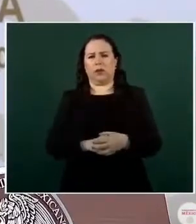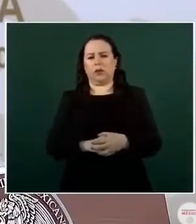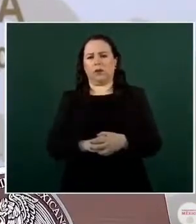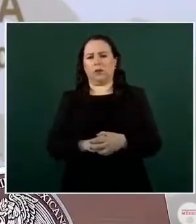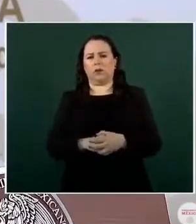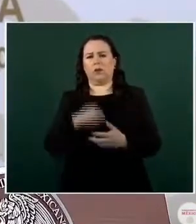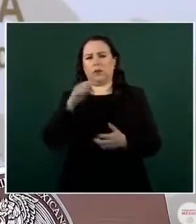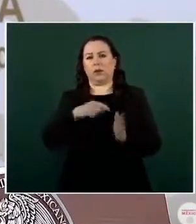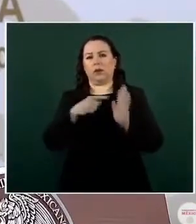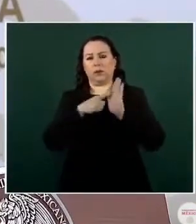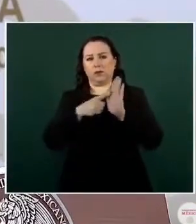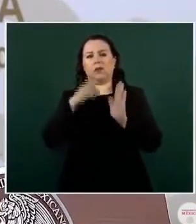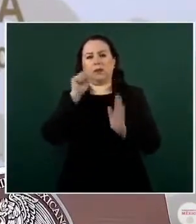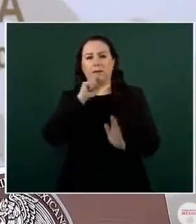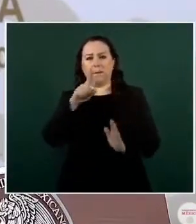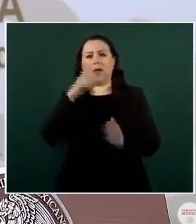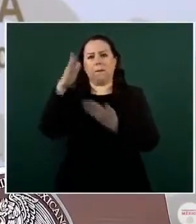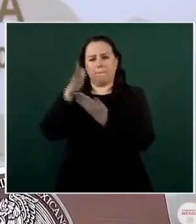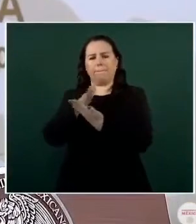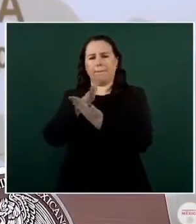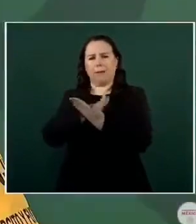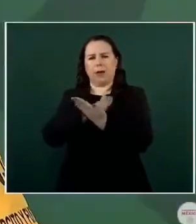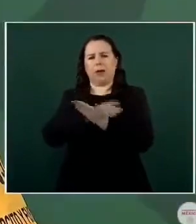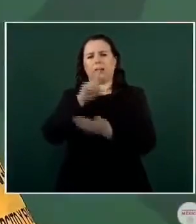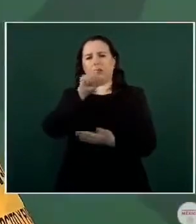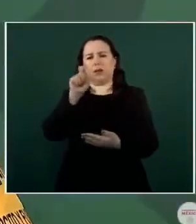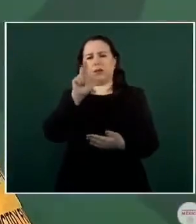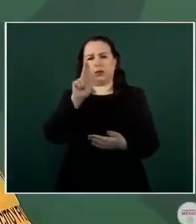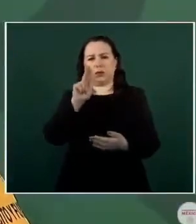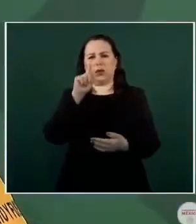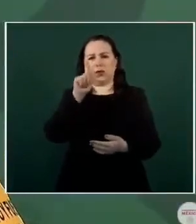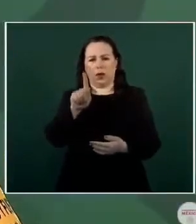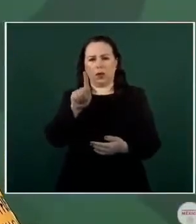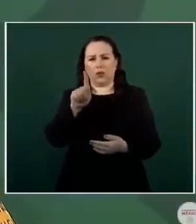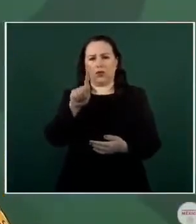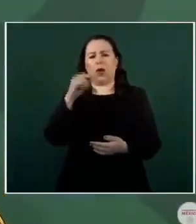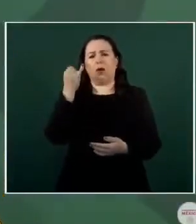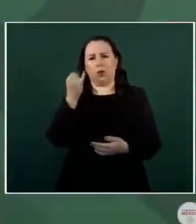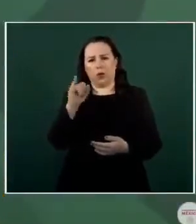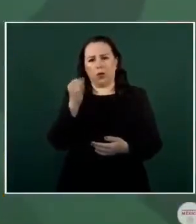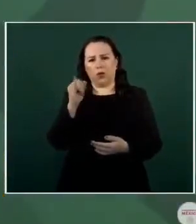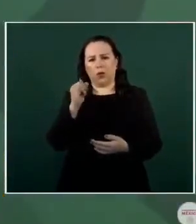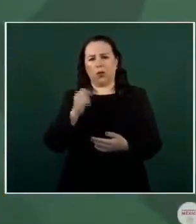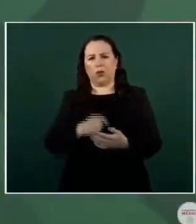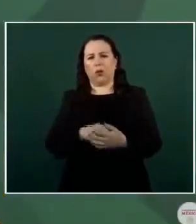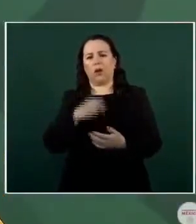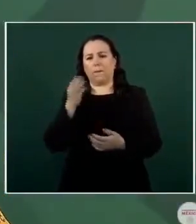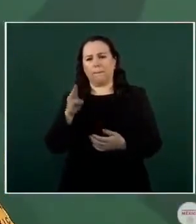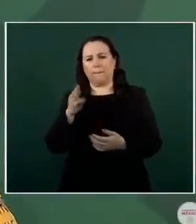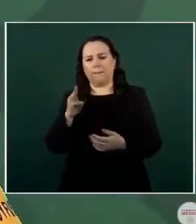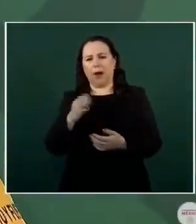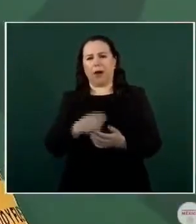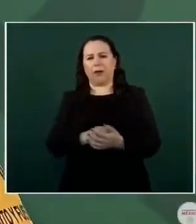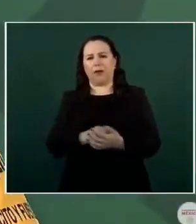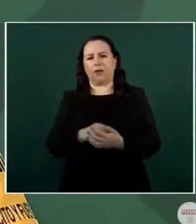una disminución, 181 eventos en junio, cuando en mayo habían